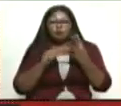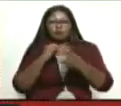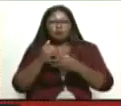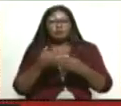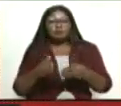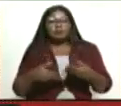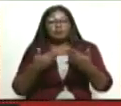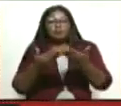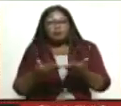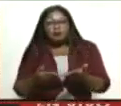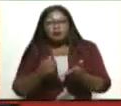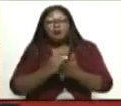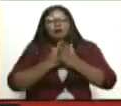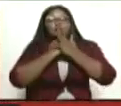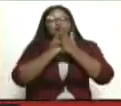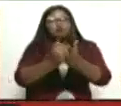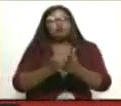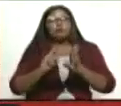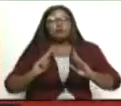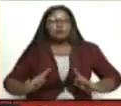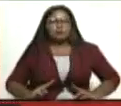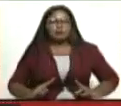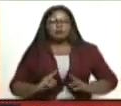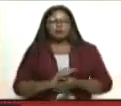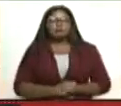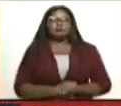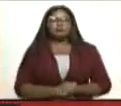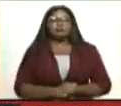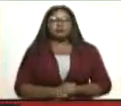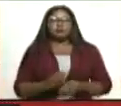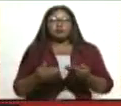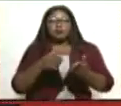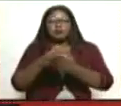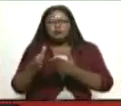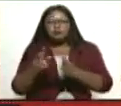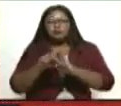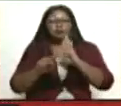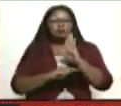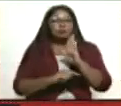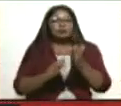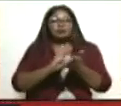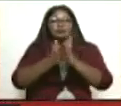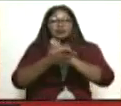Llevar alivios humanitarios. Dar garantías para que se cumpla el cese.